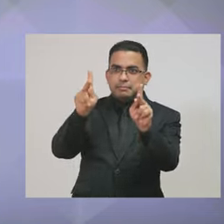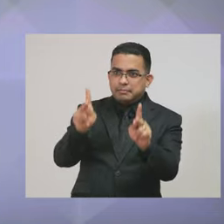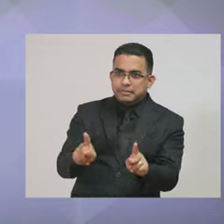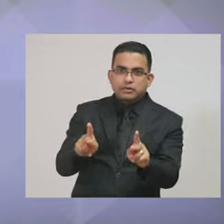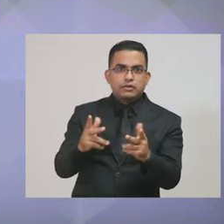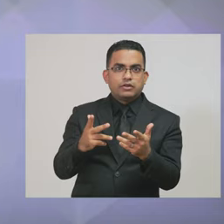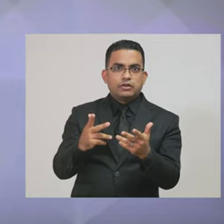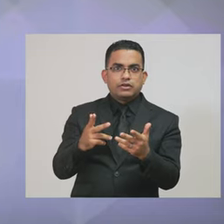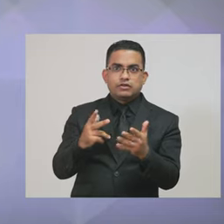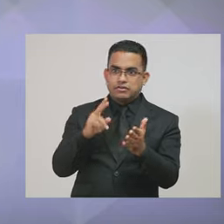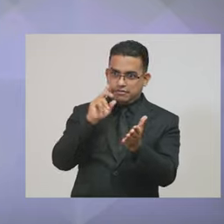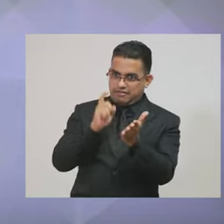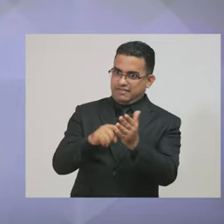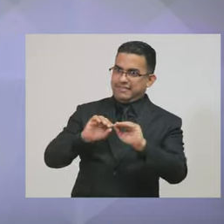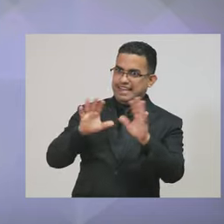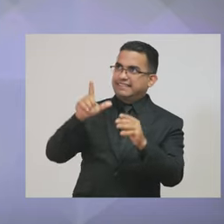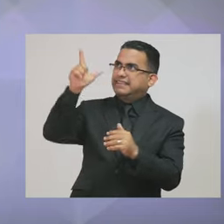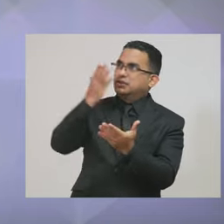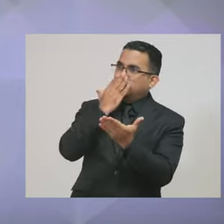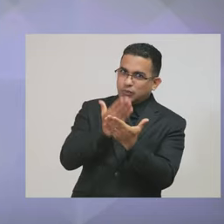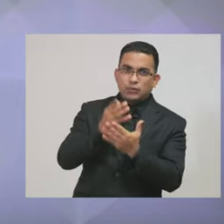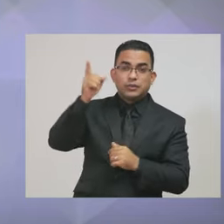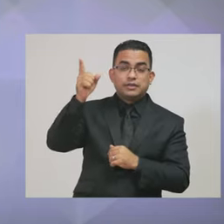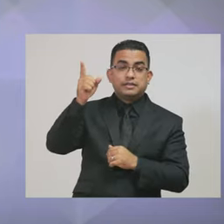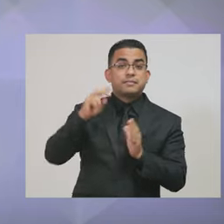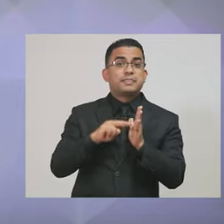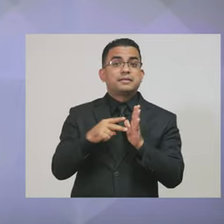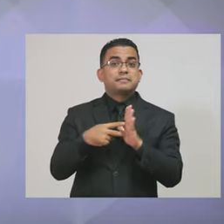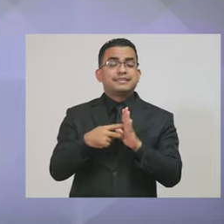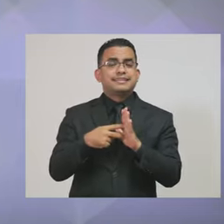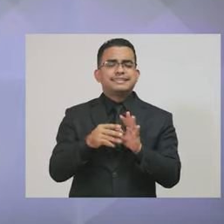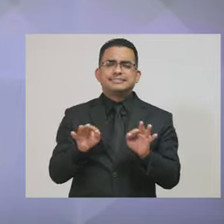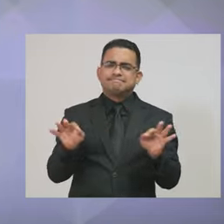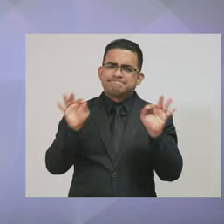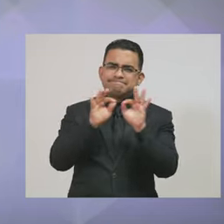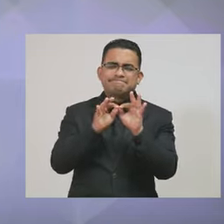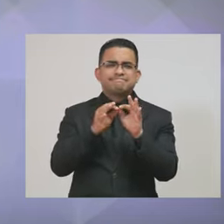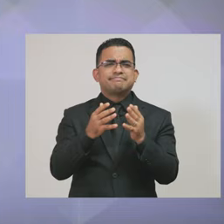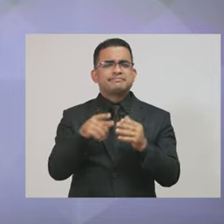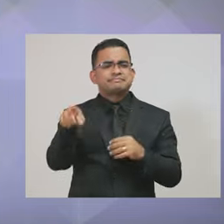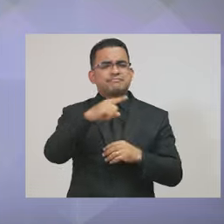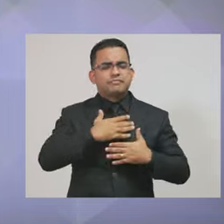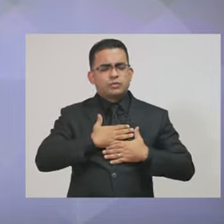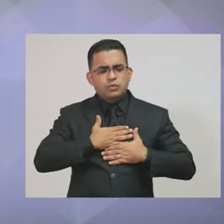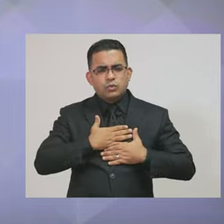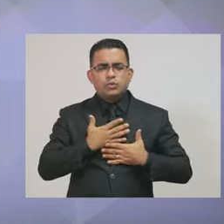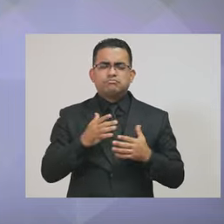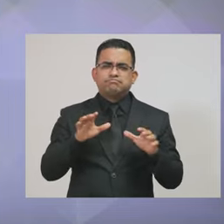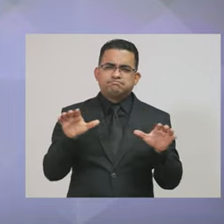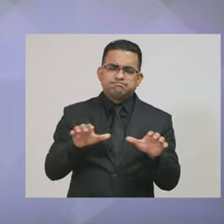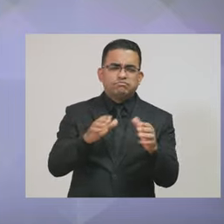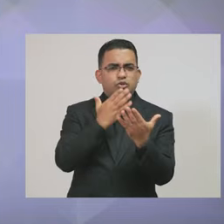al ser humano dios resalta que es muy bueno por lo tanto lo primero que resalta